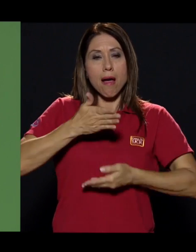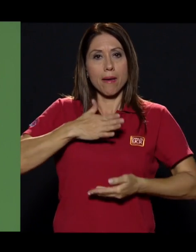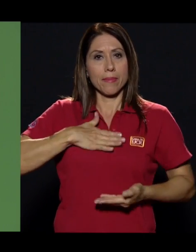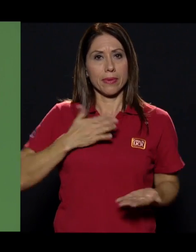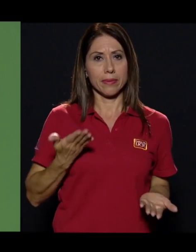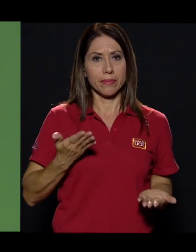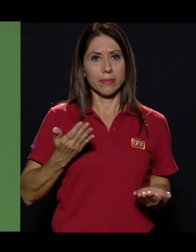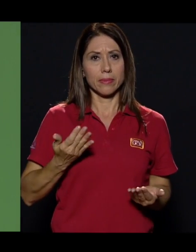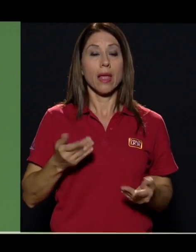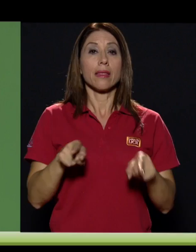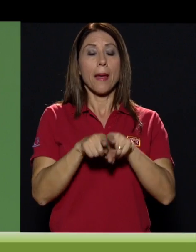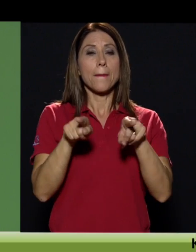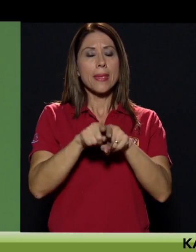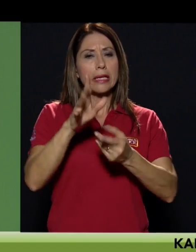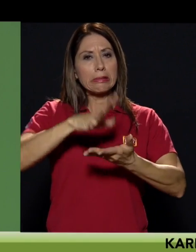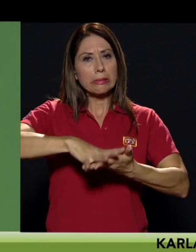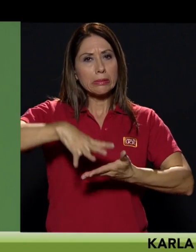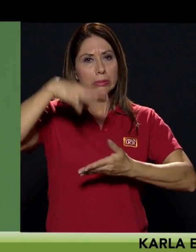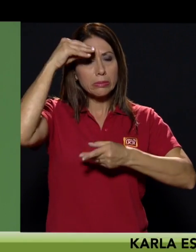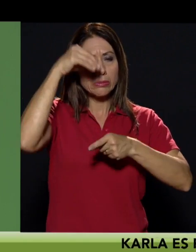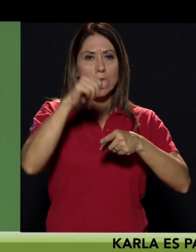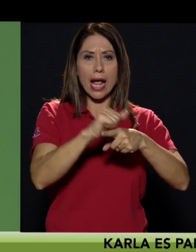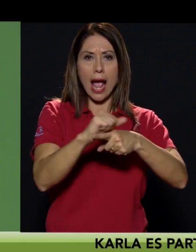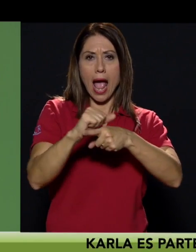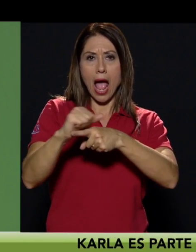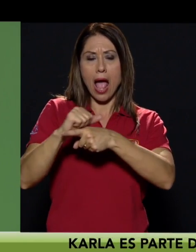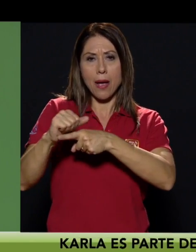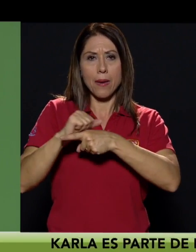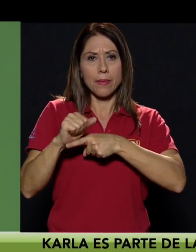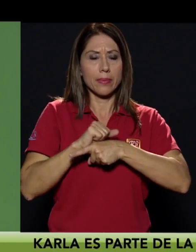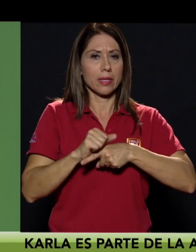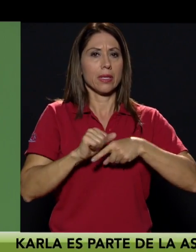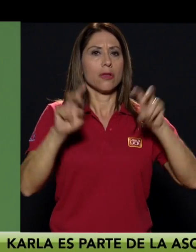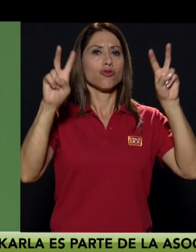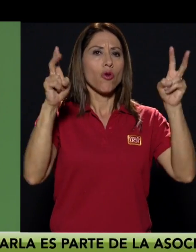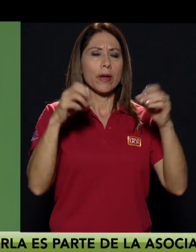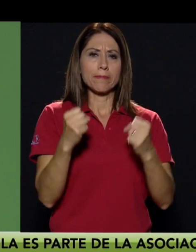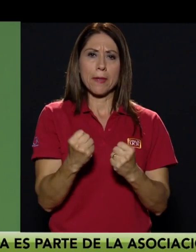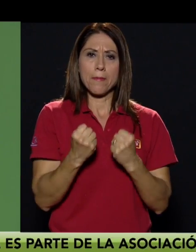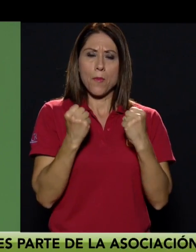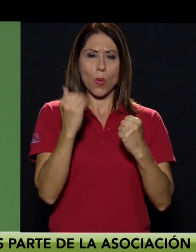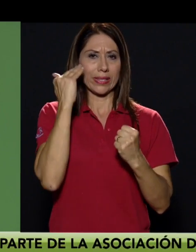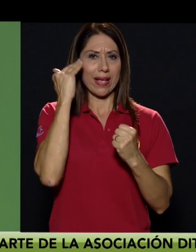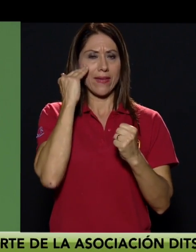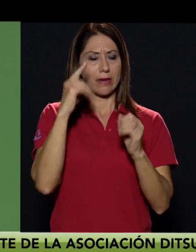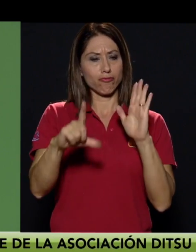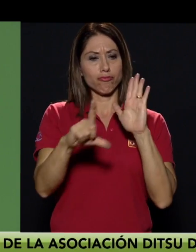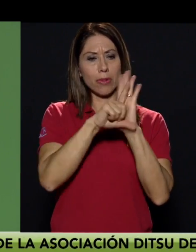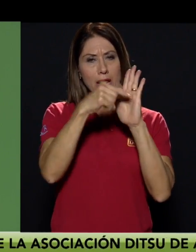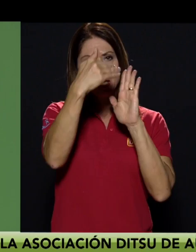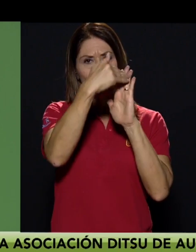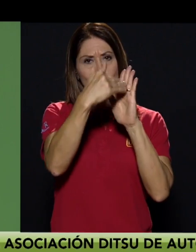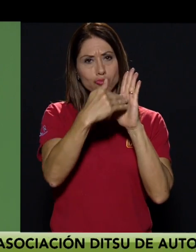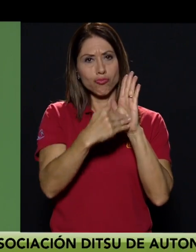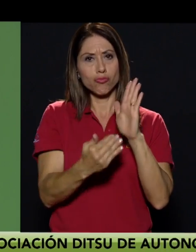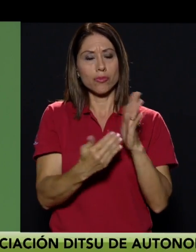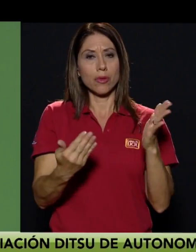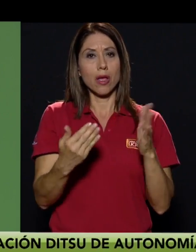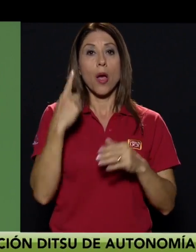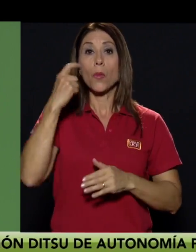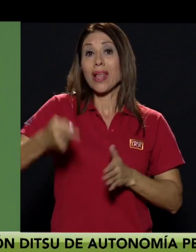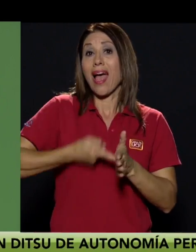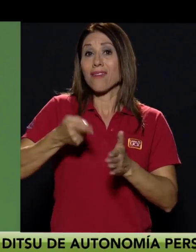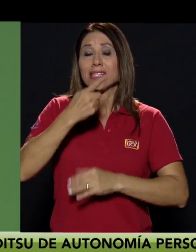servir, capacitarse, ¿verdad? En cuanto a empoderamiento, marco jurídico legal, ¿verdad? Porque a veces